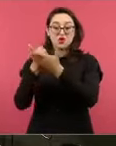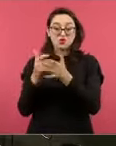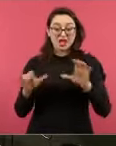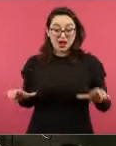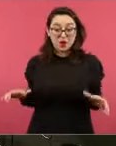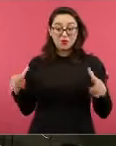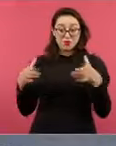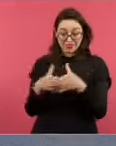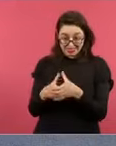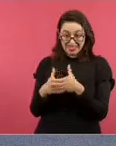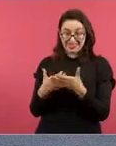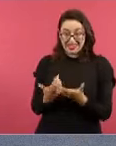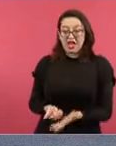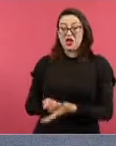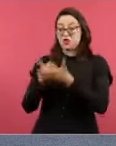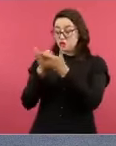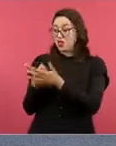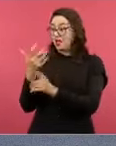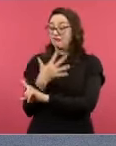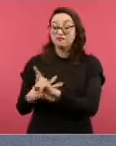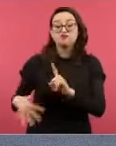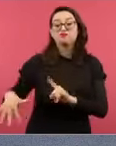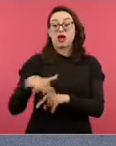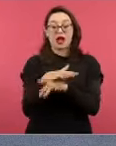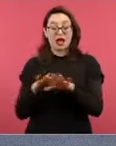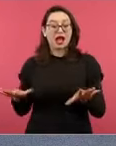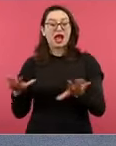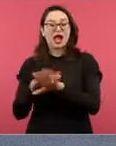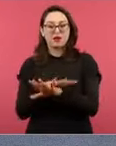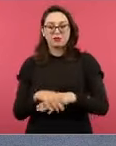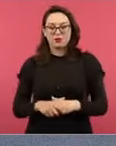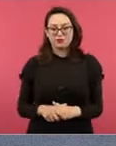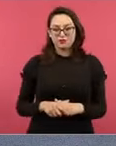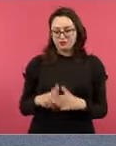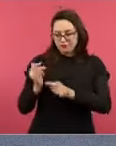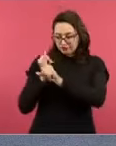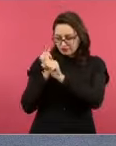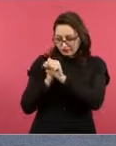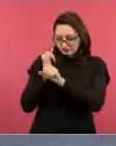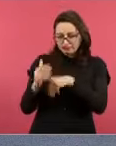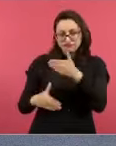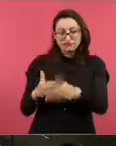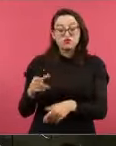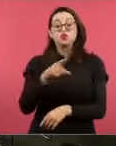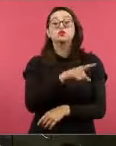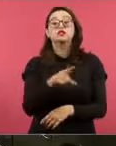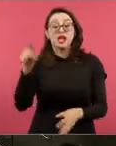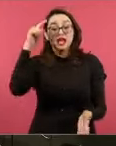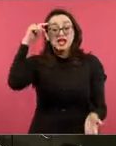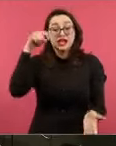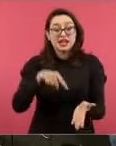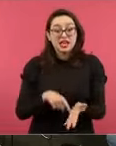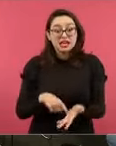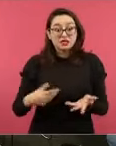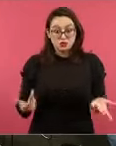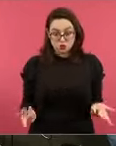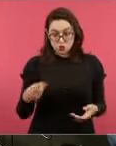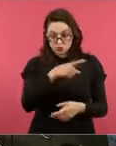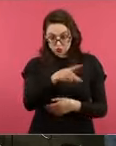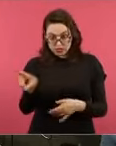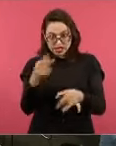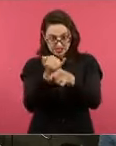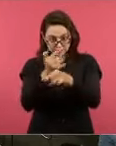cambio comunitario? Bueno, ¿qué creen que les pasó a las ovejas? A ver, díganme ustedes, como especialistas de la